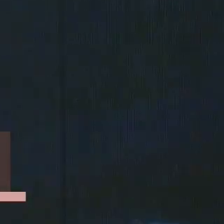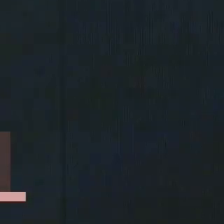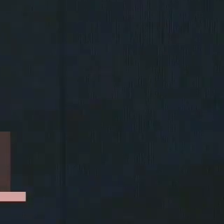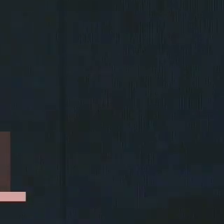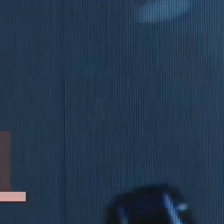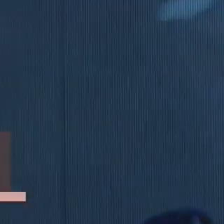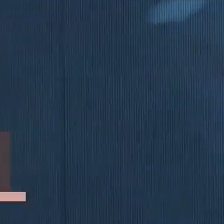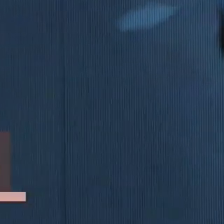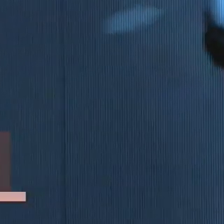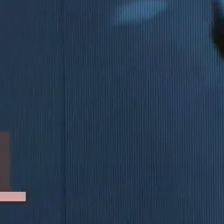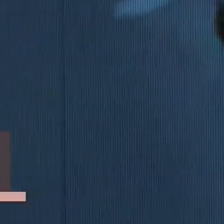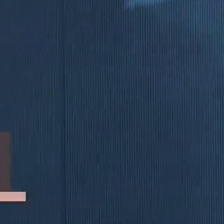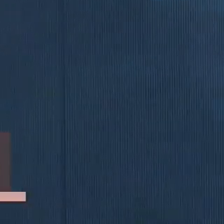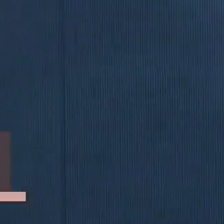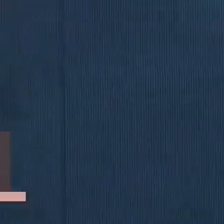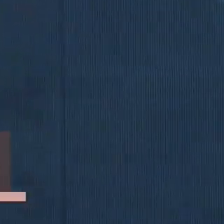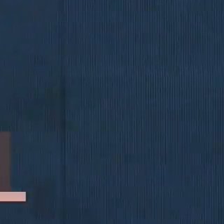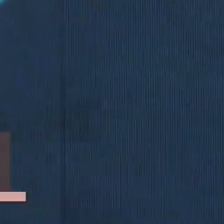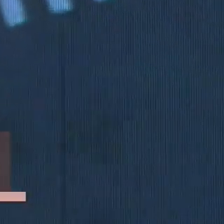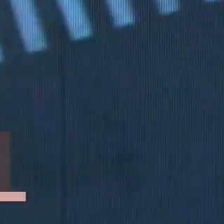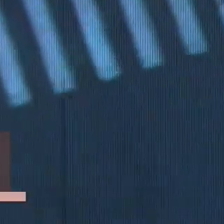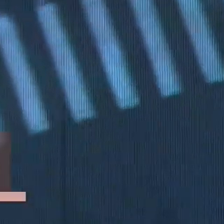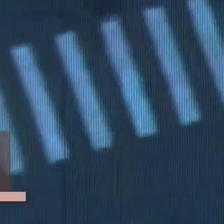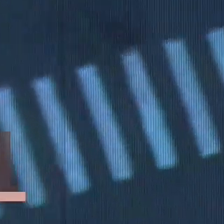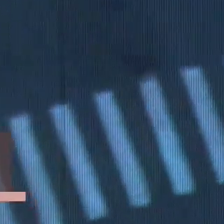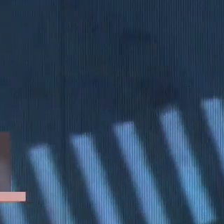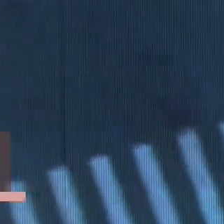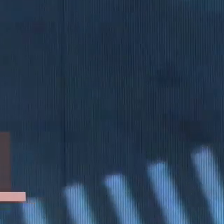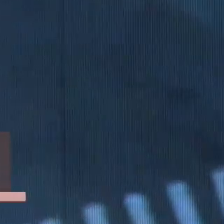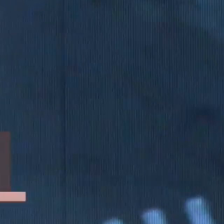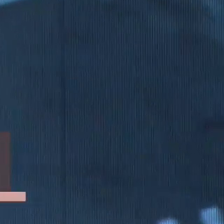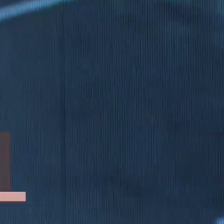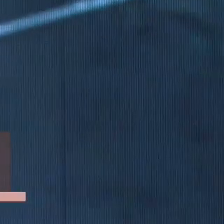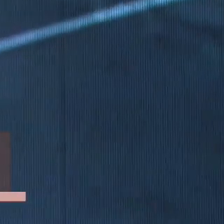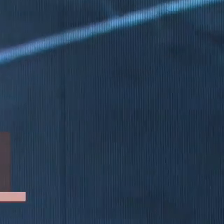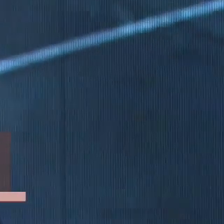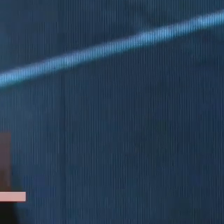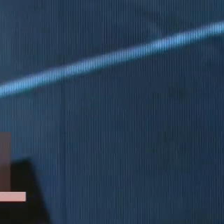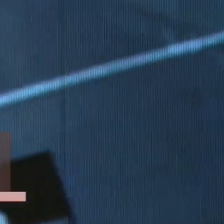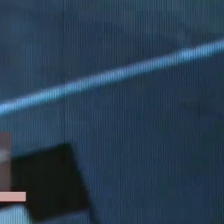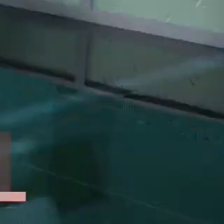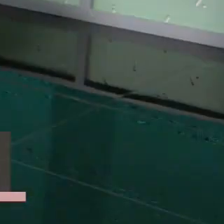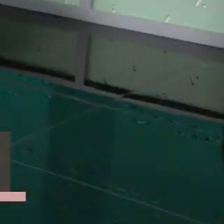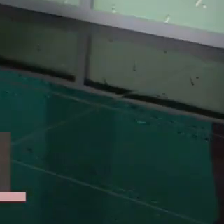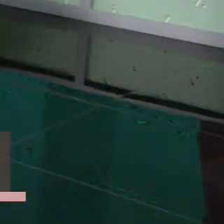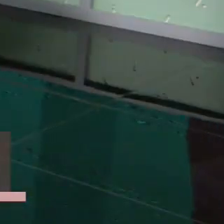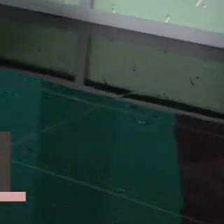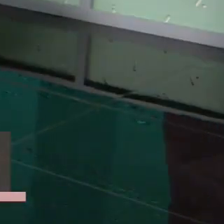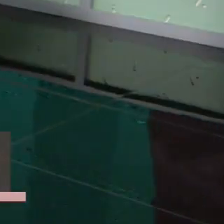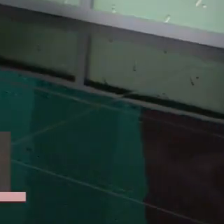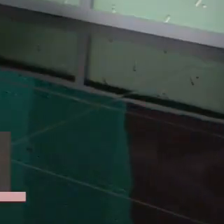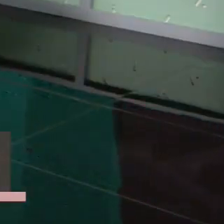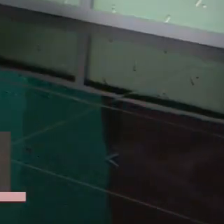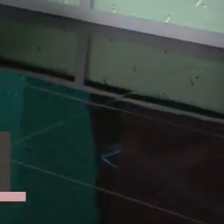lentes y lo poco que queda al aire, digamos, usar protector solar. Ahí está. Eso, en realidad, en este tiempo, con el calor